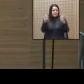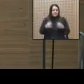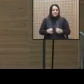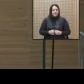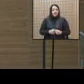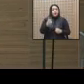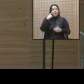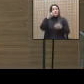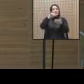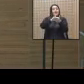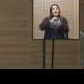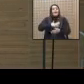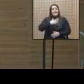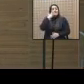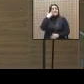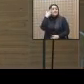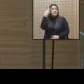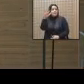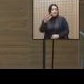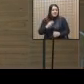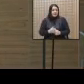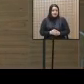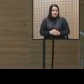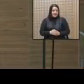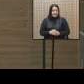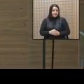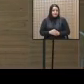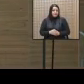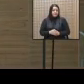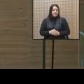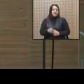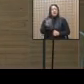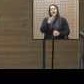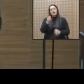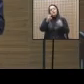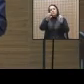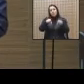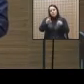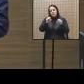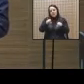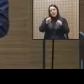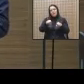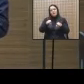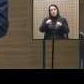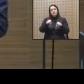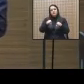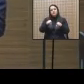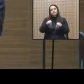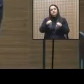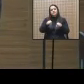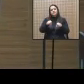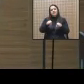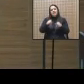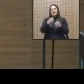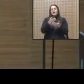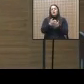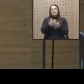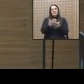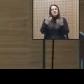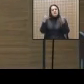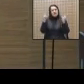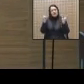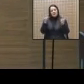Por lo tanto, a mí me parece que nos podríamos ahorrar muchas horas, hombre,